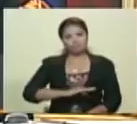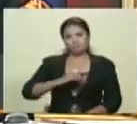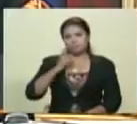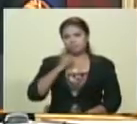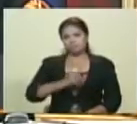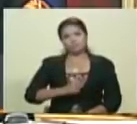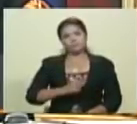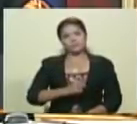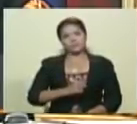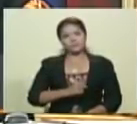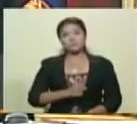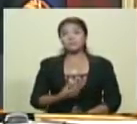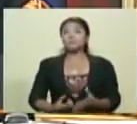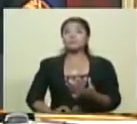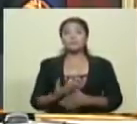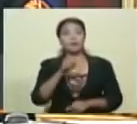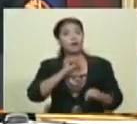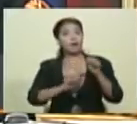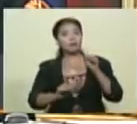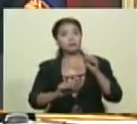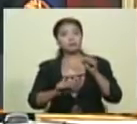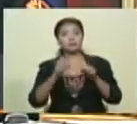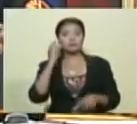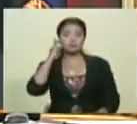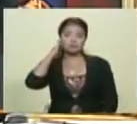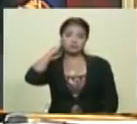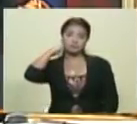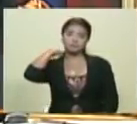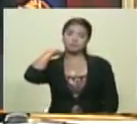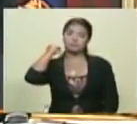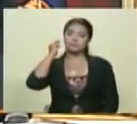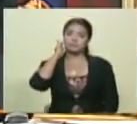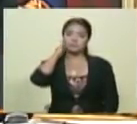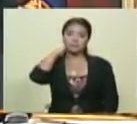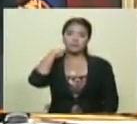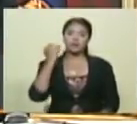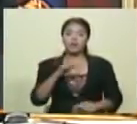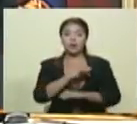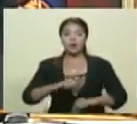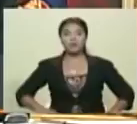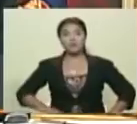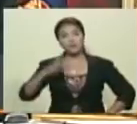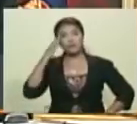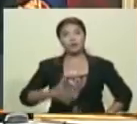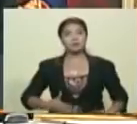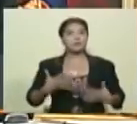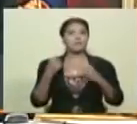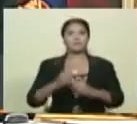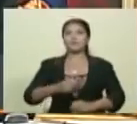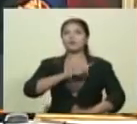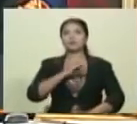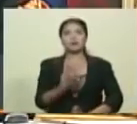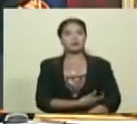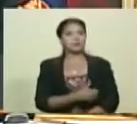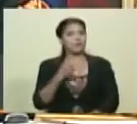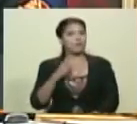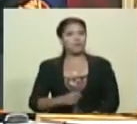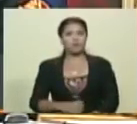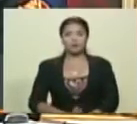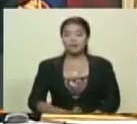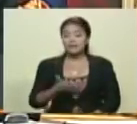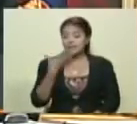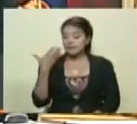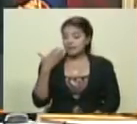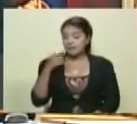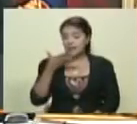muy poderosa que ha creado anticuerpos antigolpistas. La Fuerza Armada cada vez se fortalece más. Este fin de